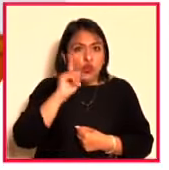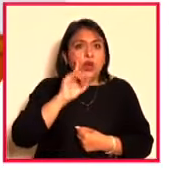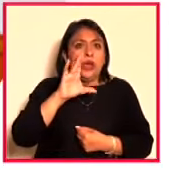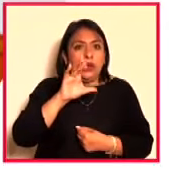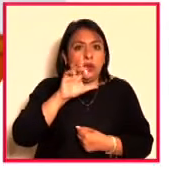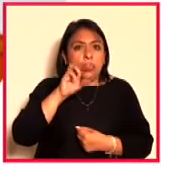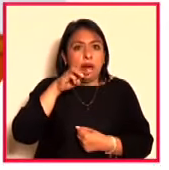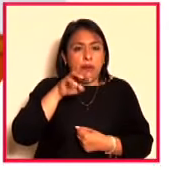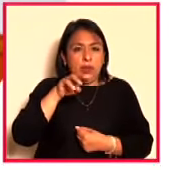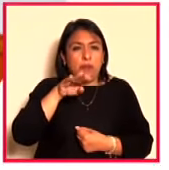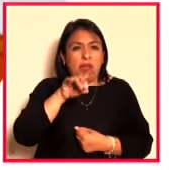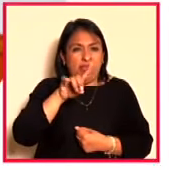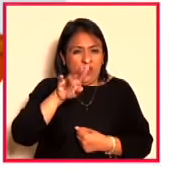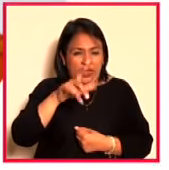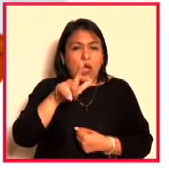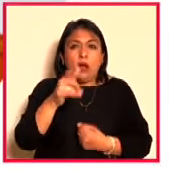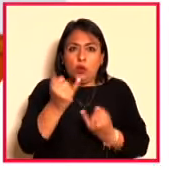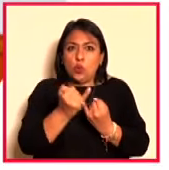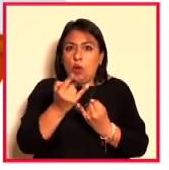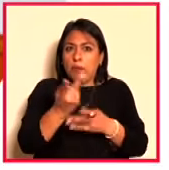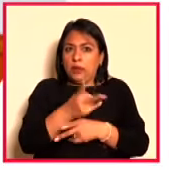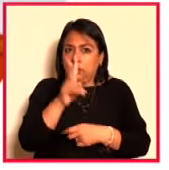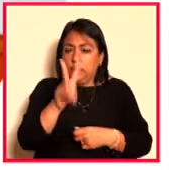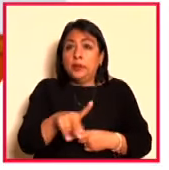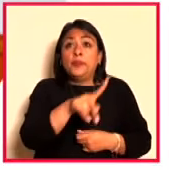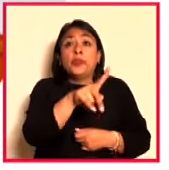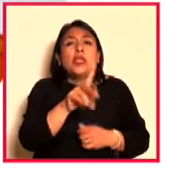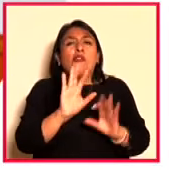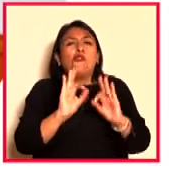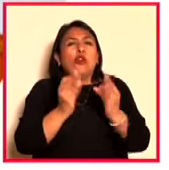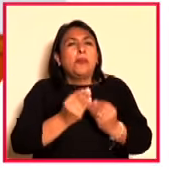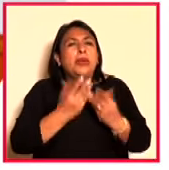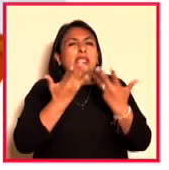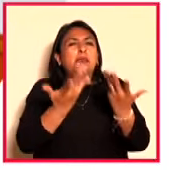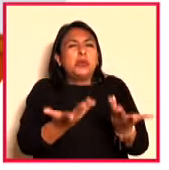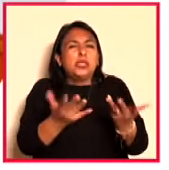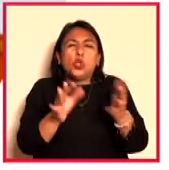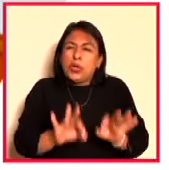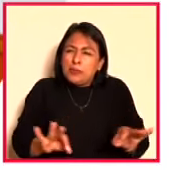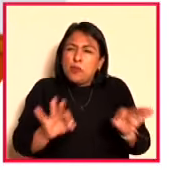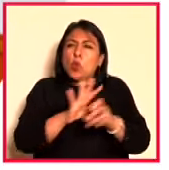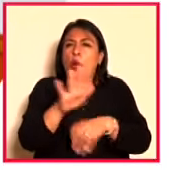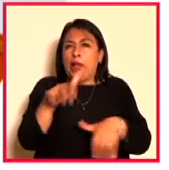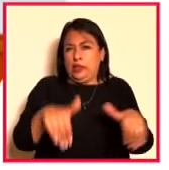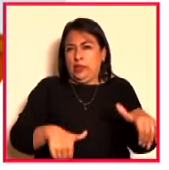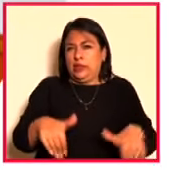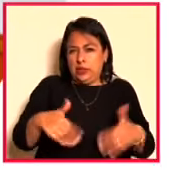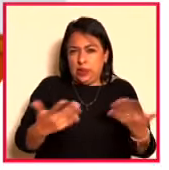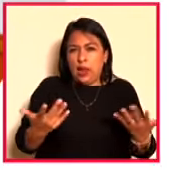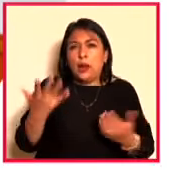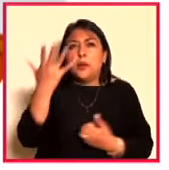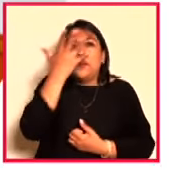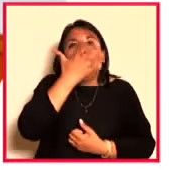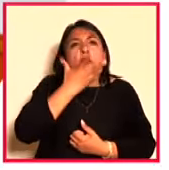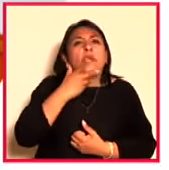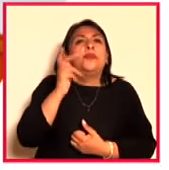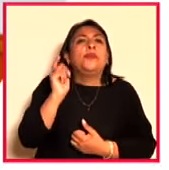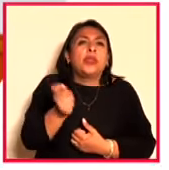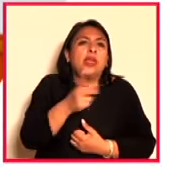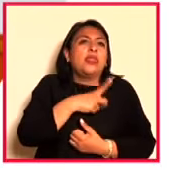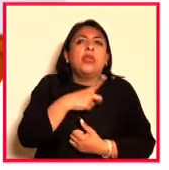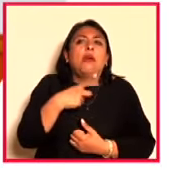El lenguaje que impera es el teatral, ¿no? Y que lo más bonito es que debería pasar